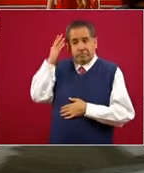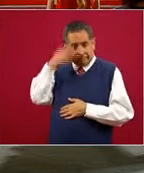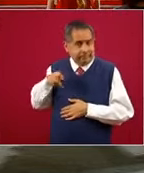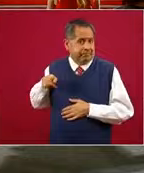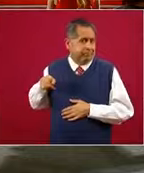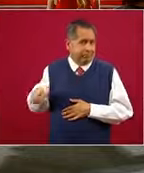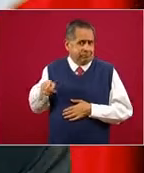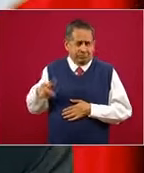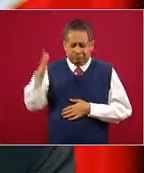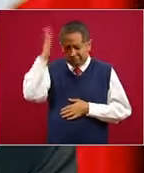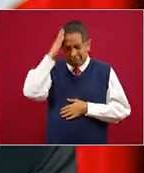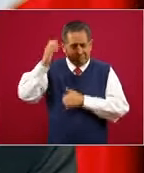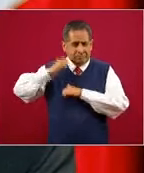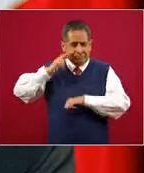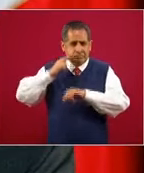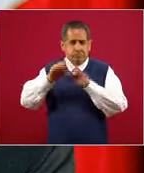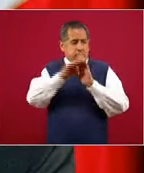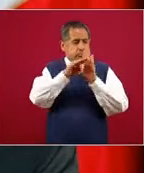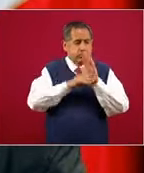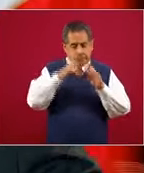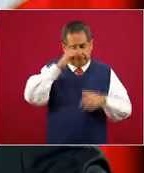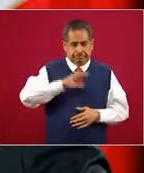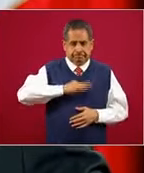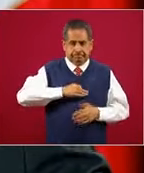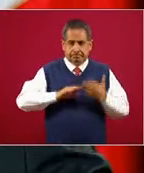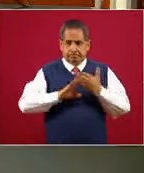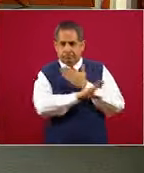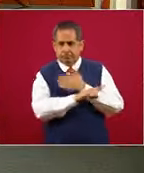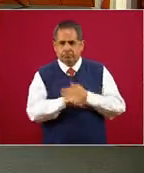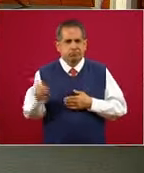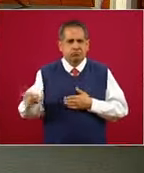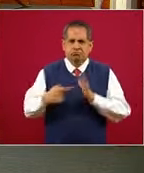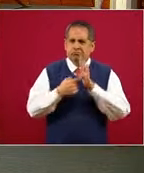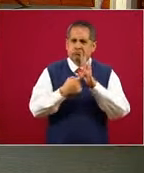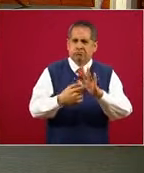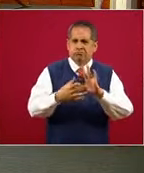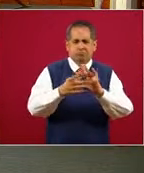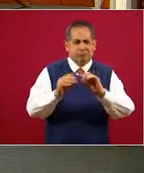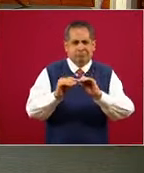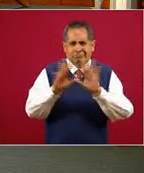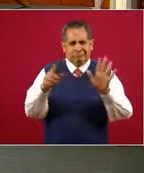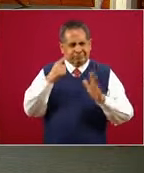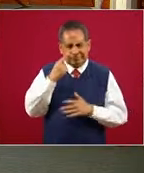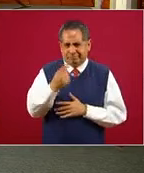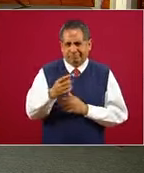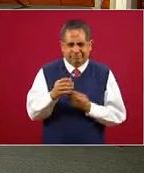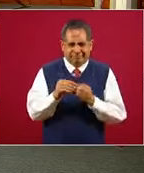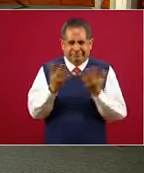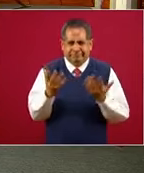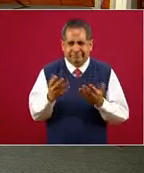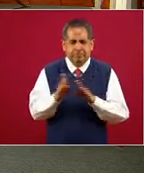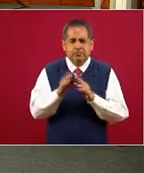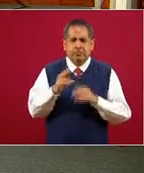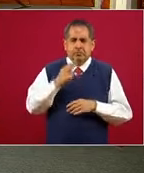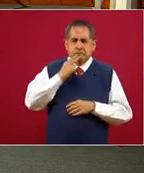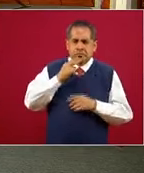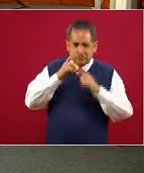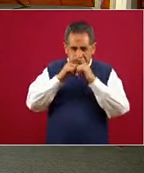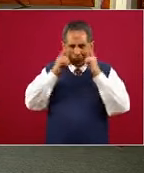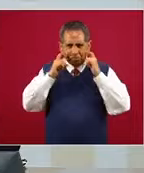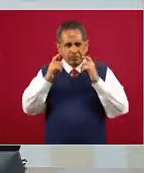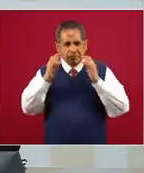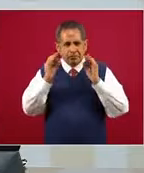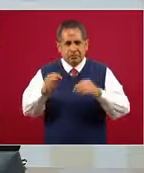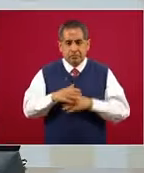es la líder de la guía de control de infecciones, hizo una demostración pragmática aquí sobre el uso del